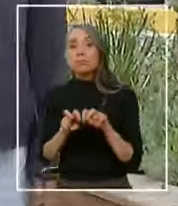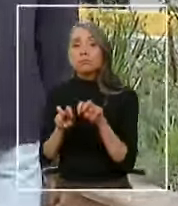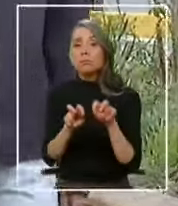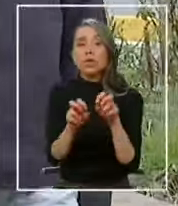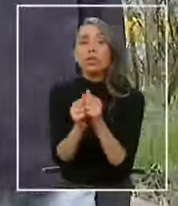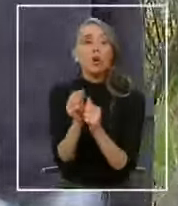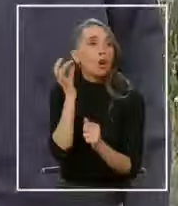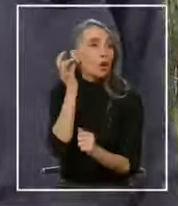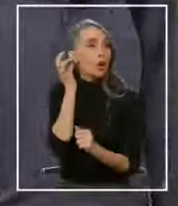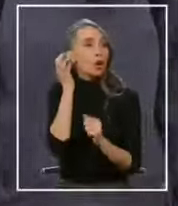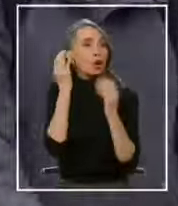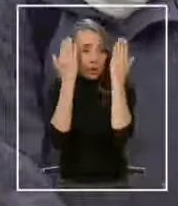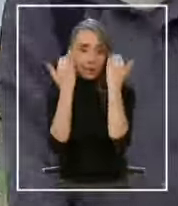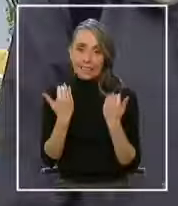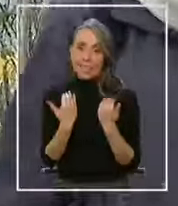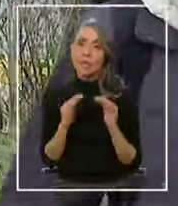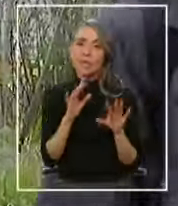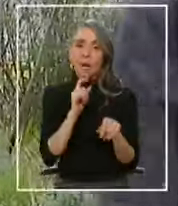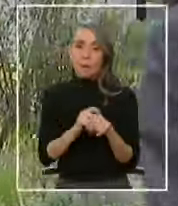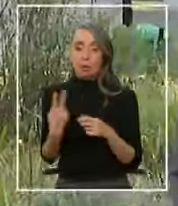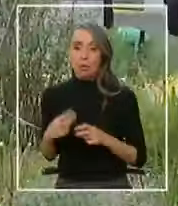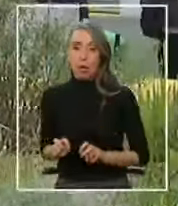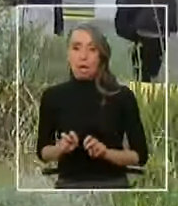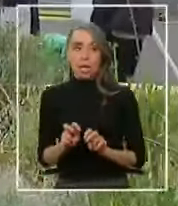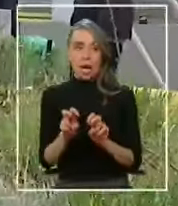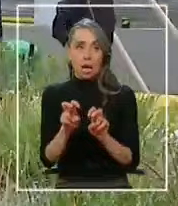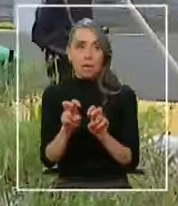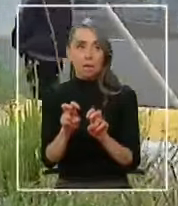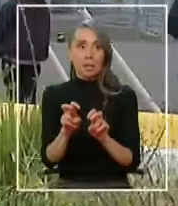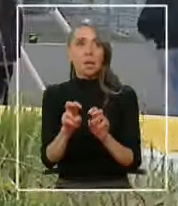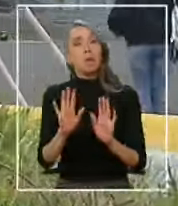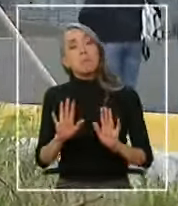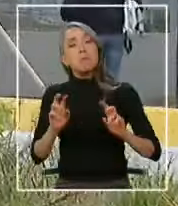Hay que caminar unos 10 minutitos, si no nos vamos muy rápido.